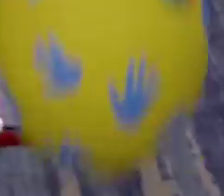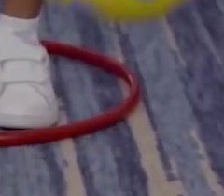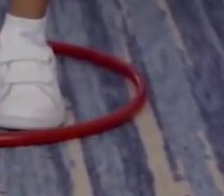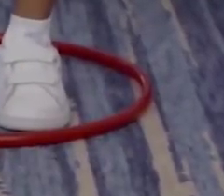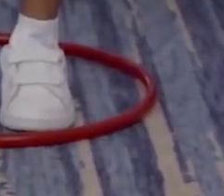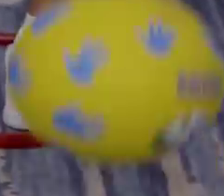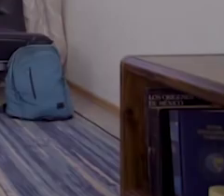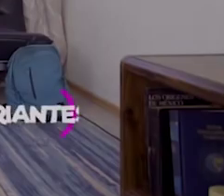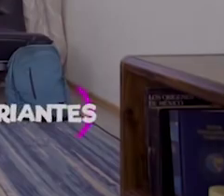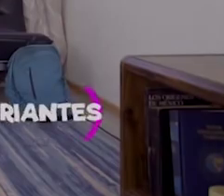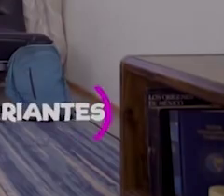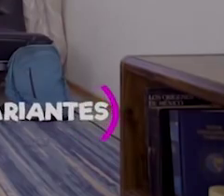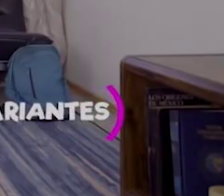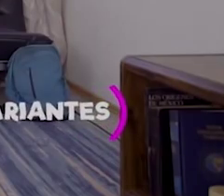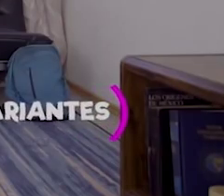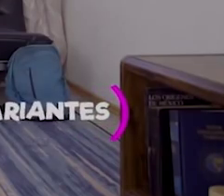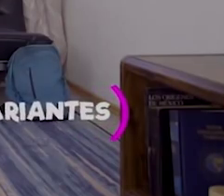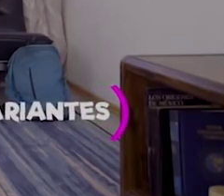¡Gracias!